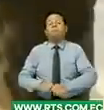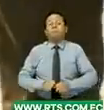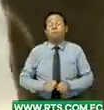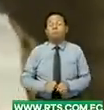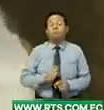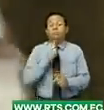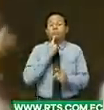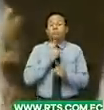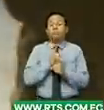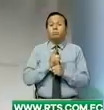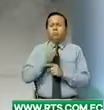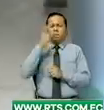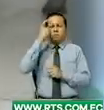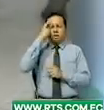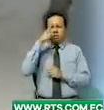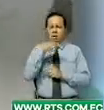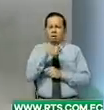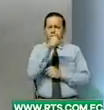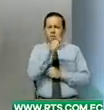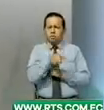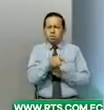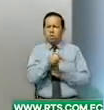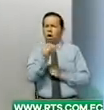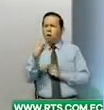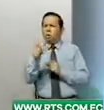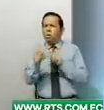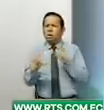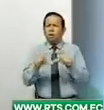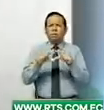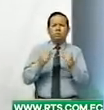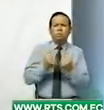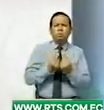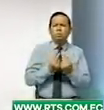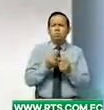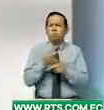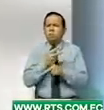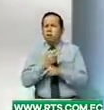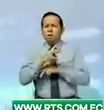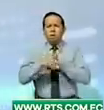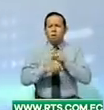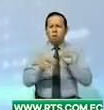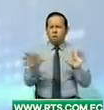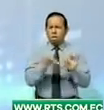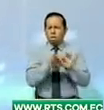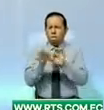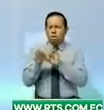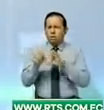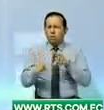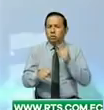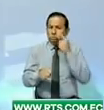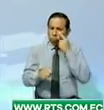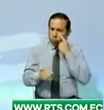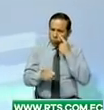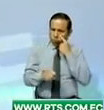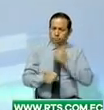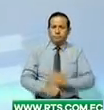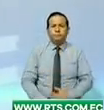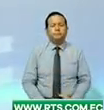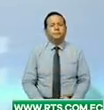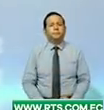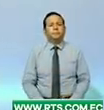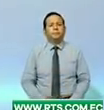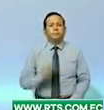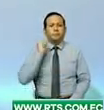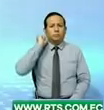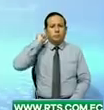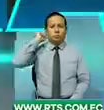si esta persona estaría relacionada con otros delitos cometidos en ese sector. informó Julio César Saona.